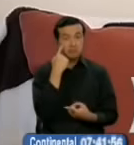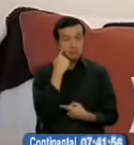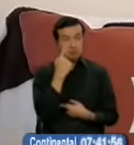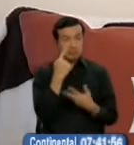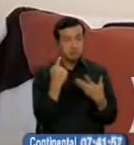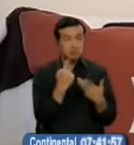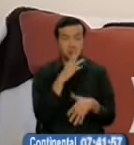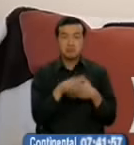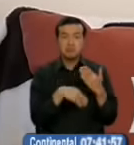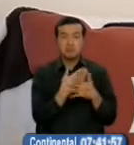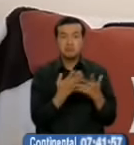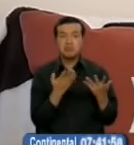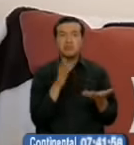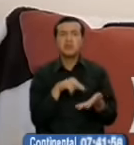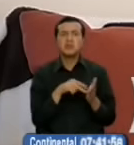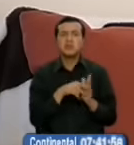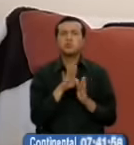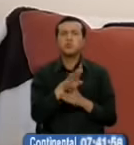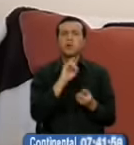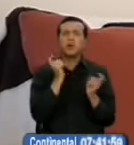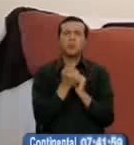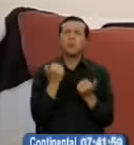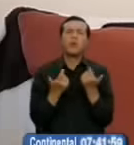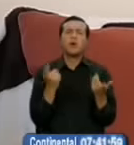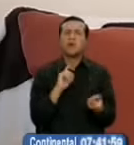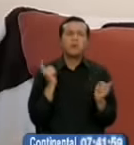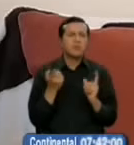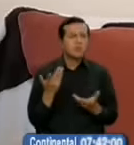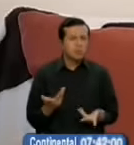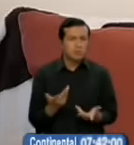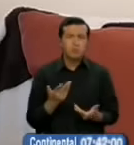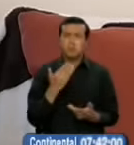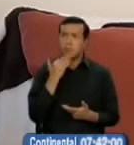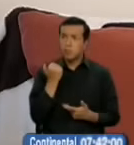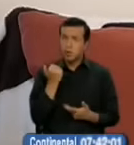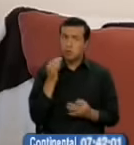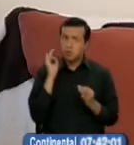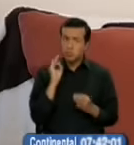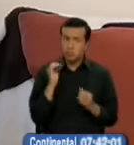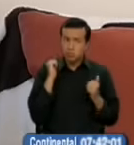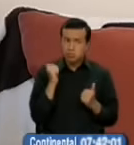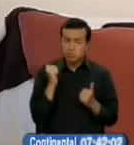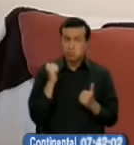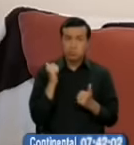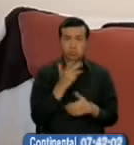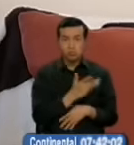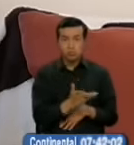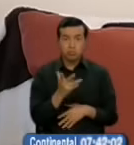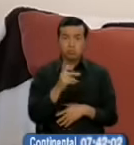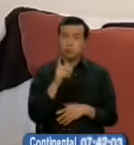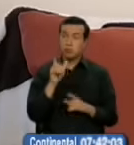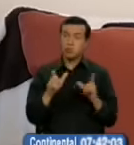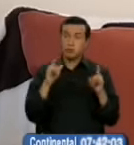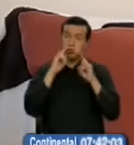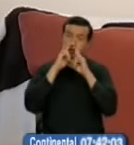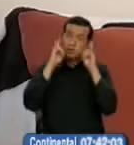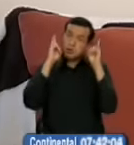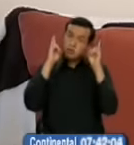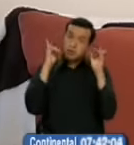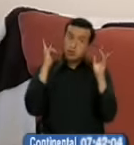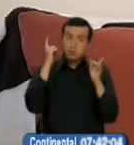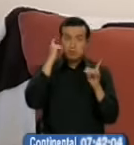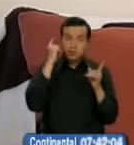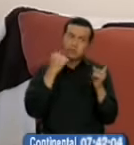y he visto, en qué va a consistir ese cambio, ¿no? Si la mejoría vuelve a ser para las minorías más pudientes, entonces igual yo creo que